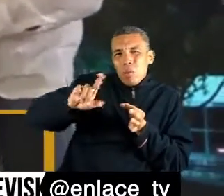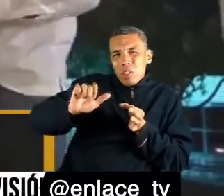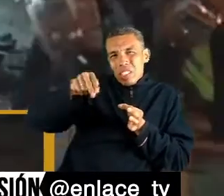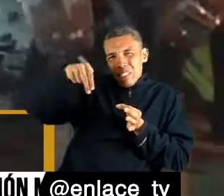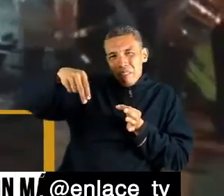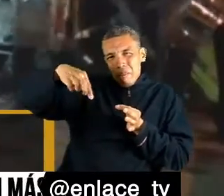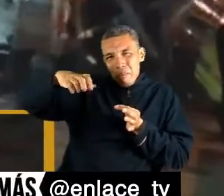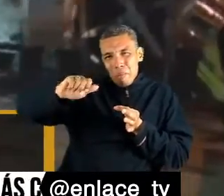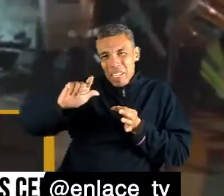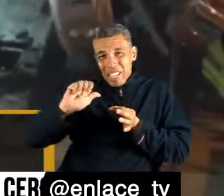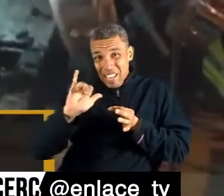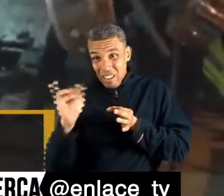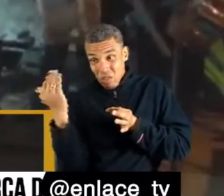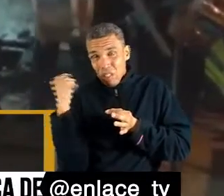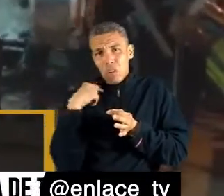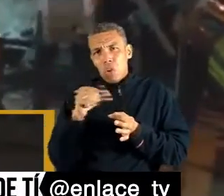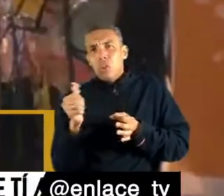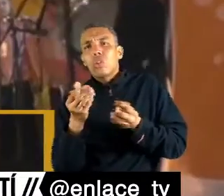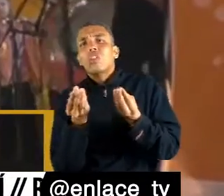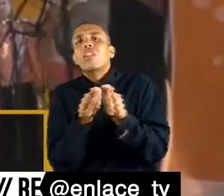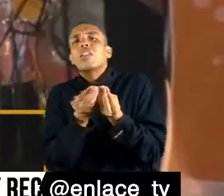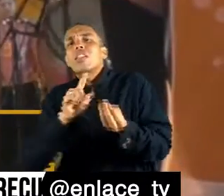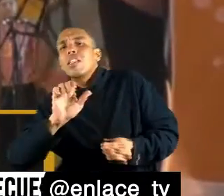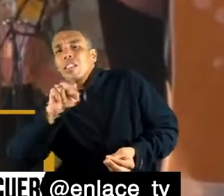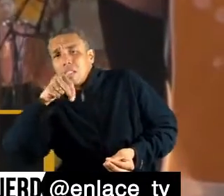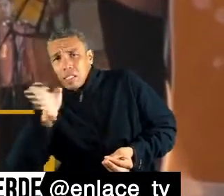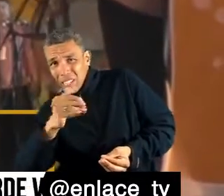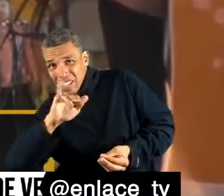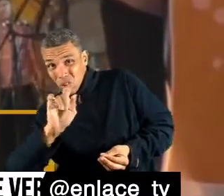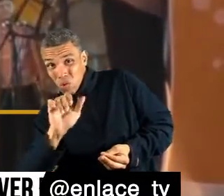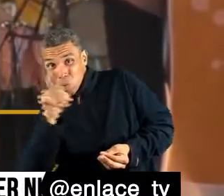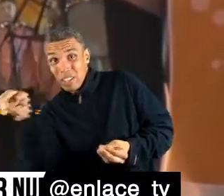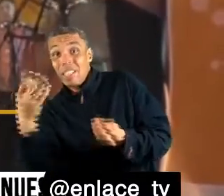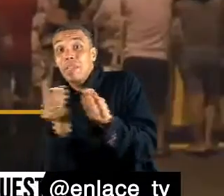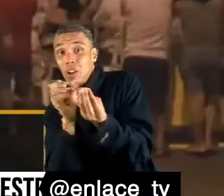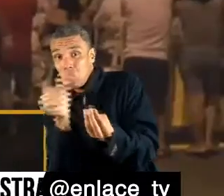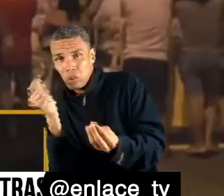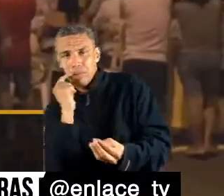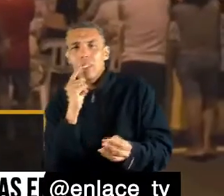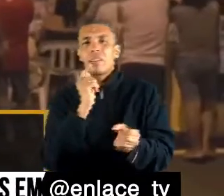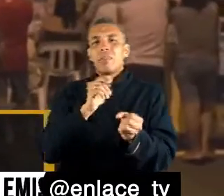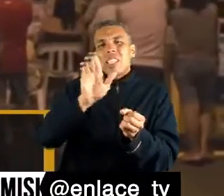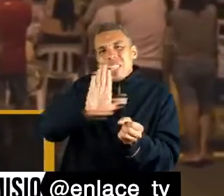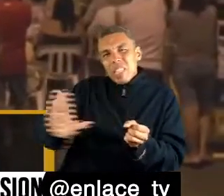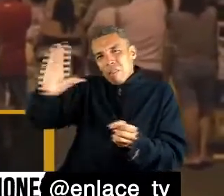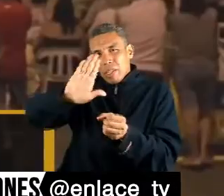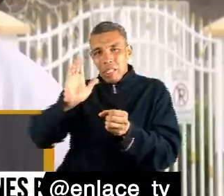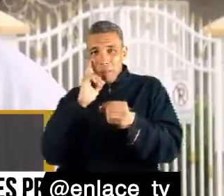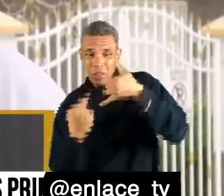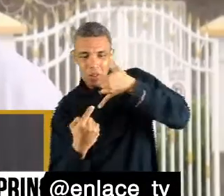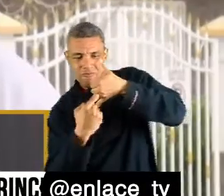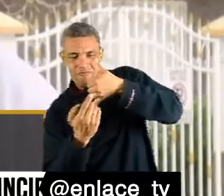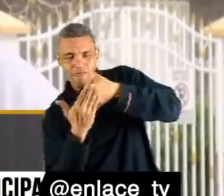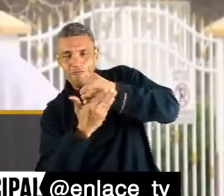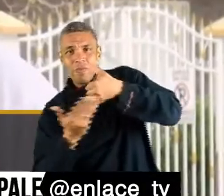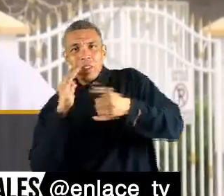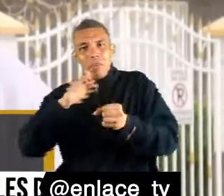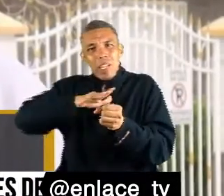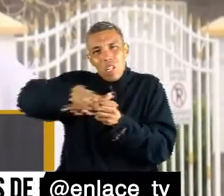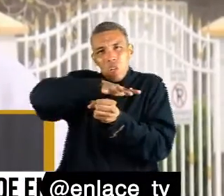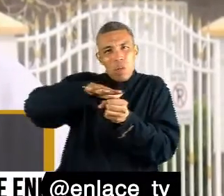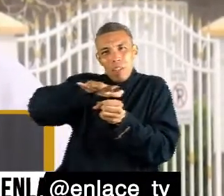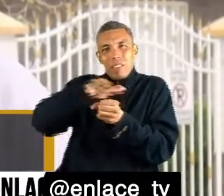San Juan de Caimito, del departamento de Sucre. El departamento de Cundinamarca viene la banda de Tocancipá,